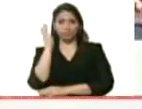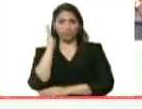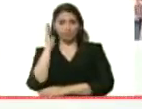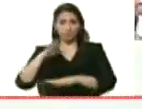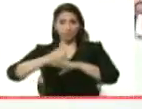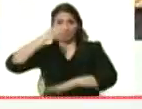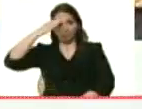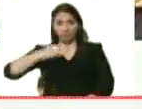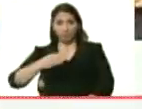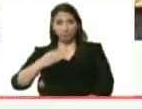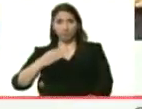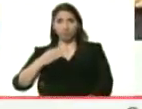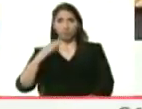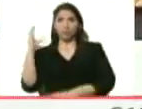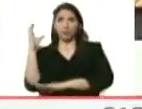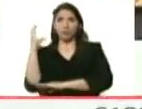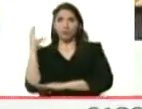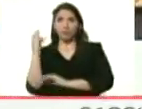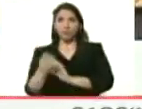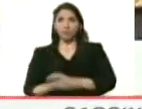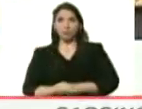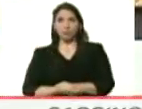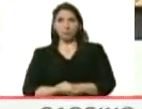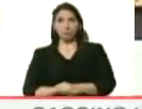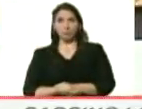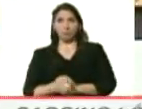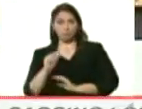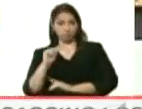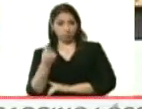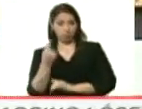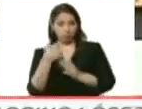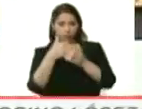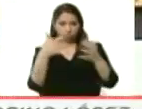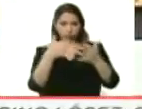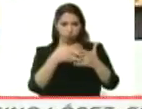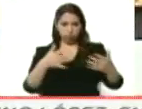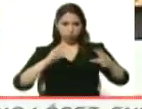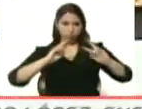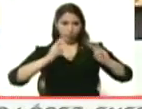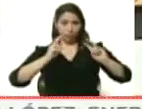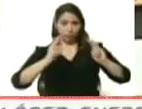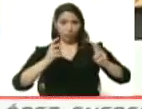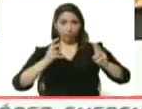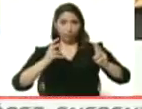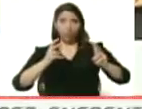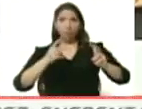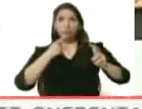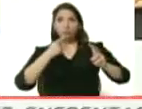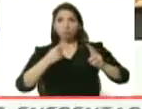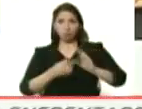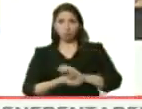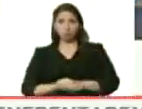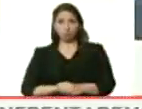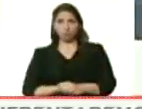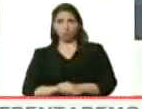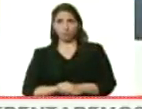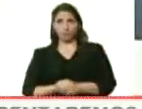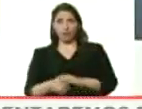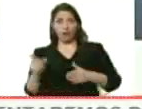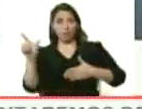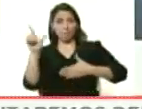General de la Colombia. En una primera redacción del texto transcrito se decía